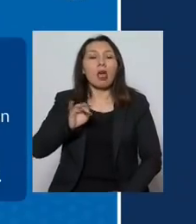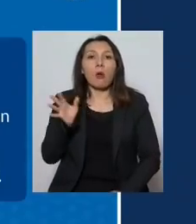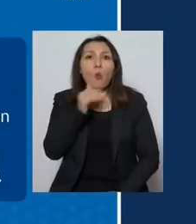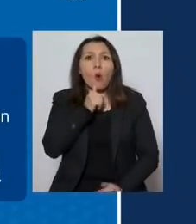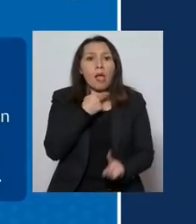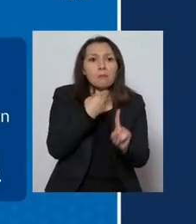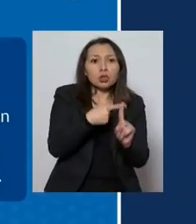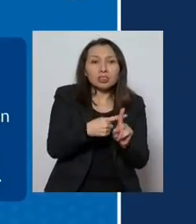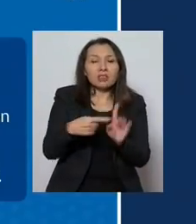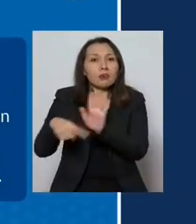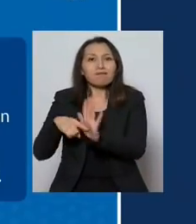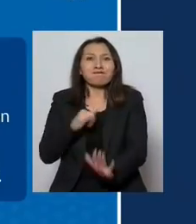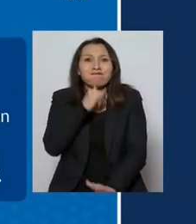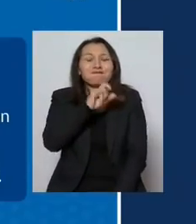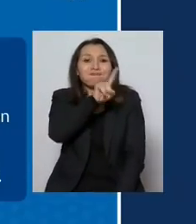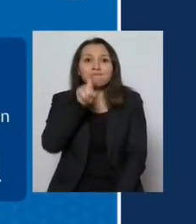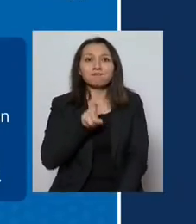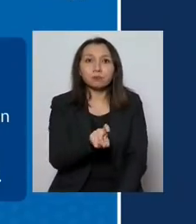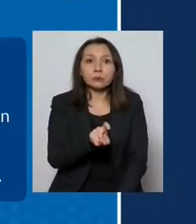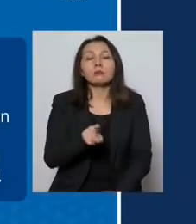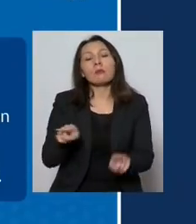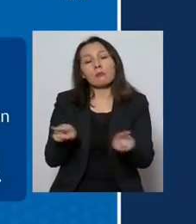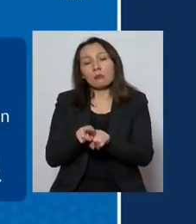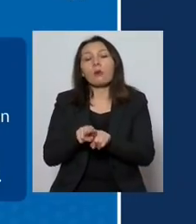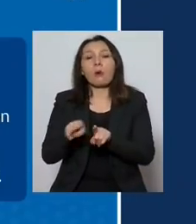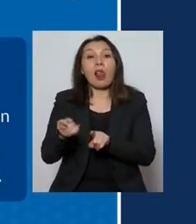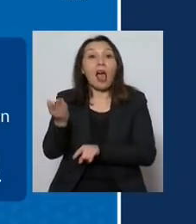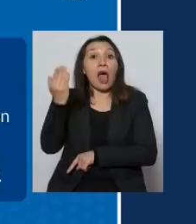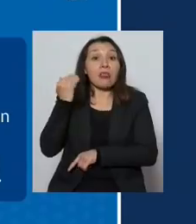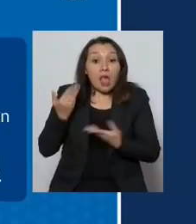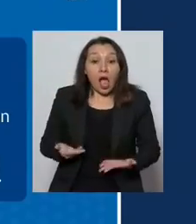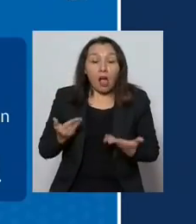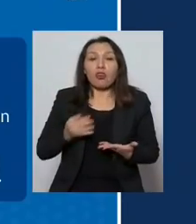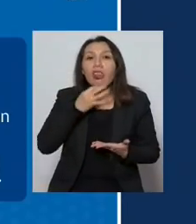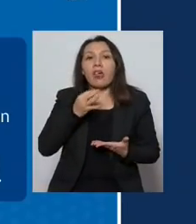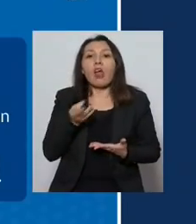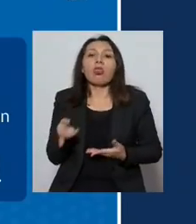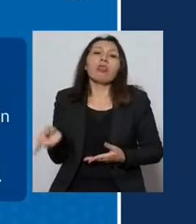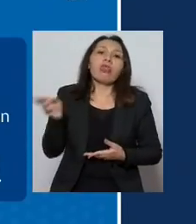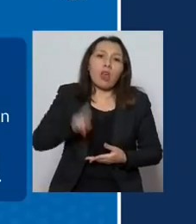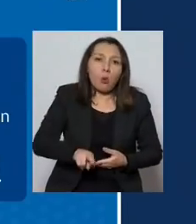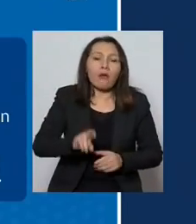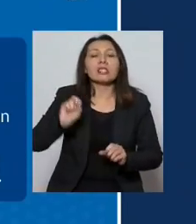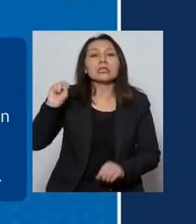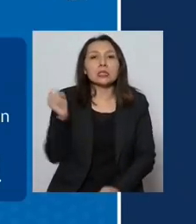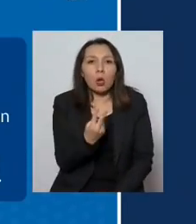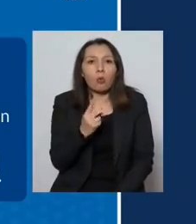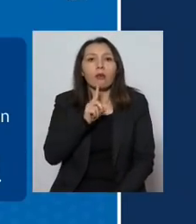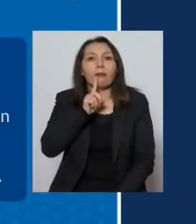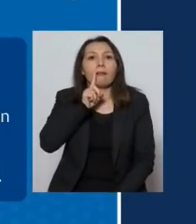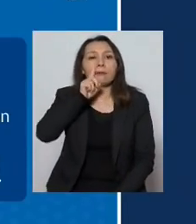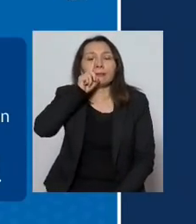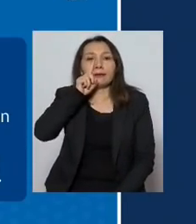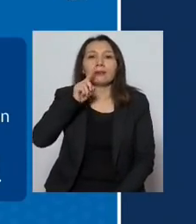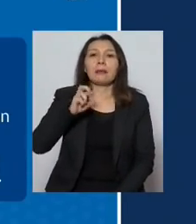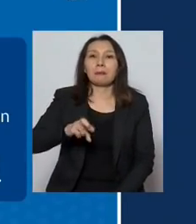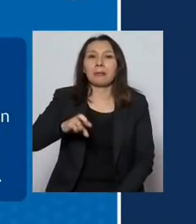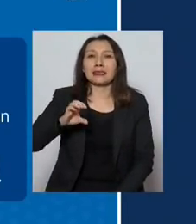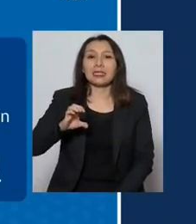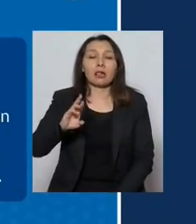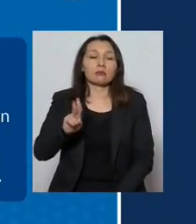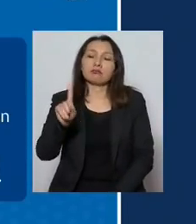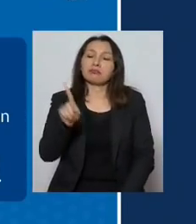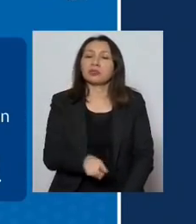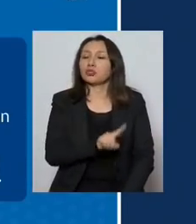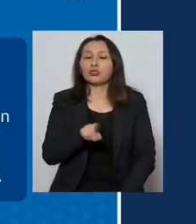negativo ni positivo. Hasta ahora, estas personas se debían hacer un segundo examen. Ese segundo examen ya